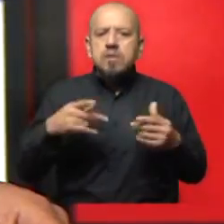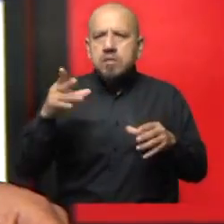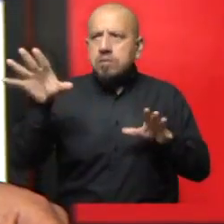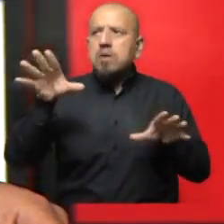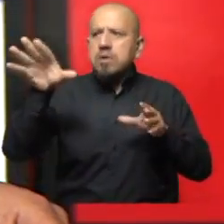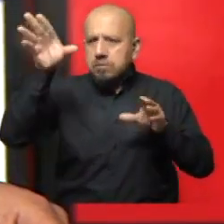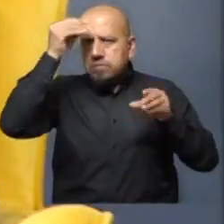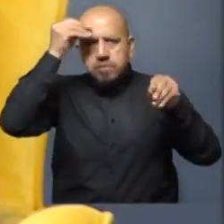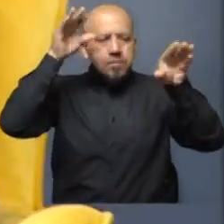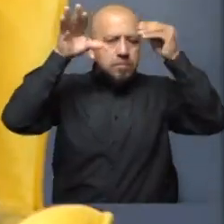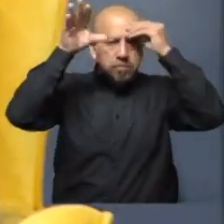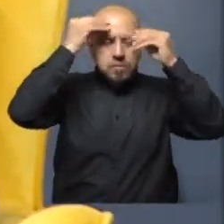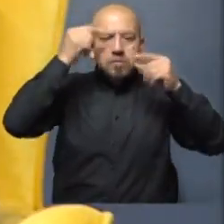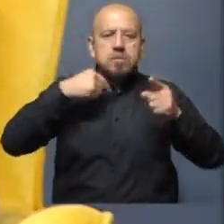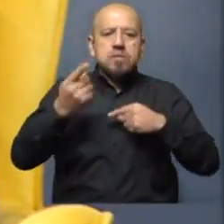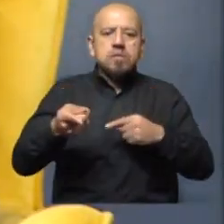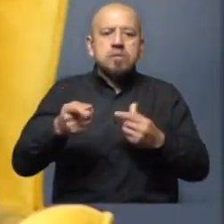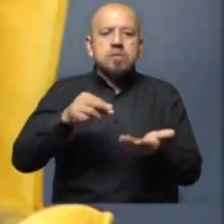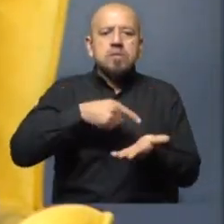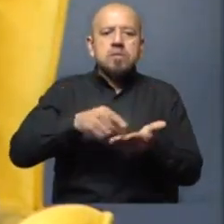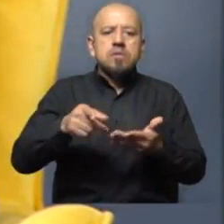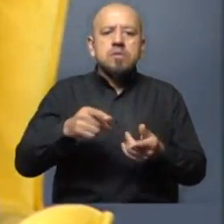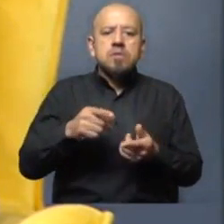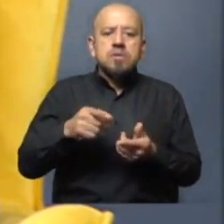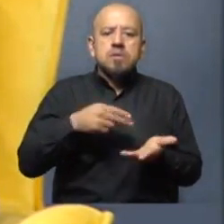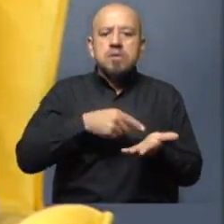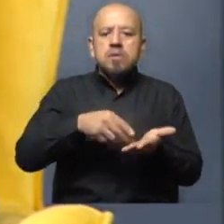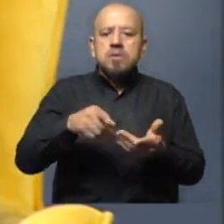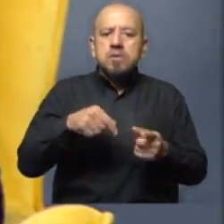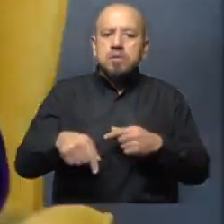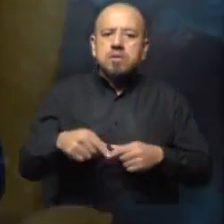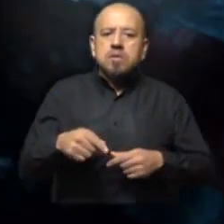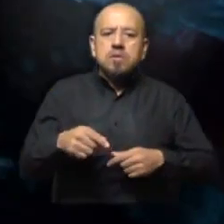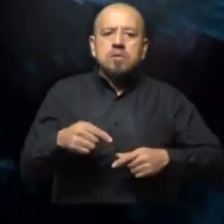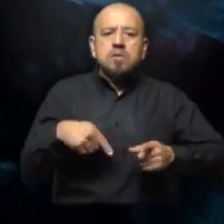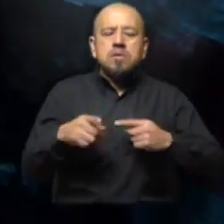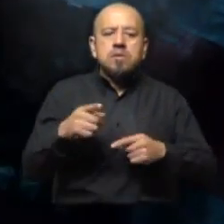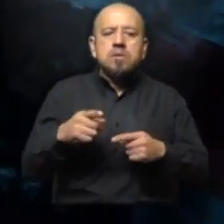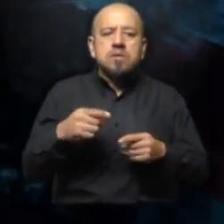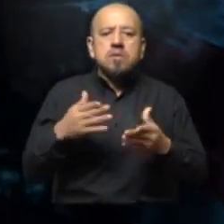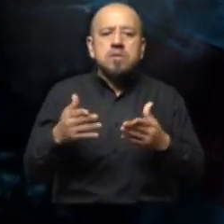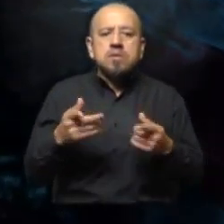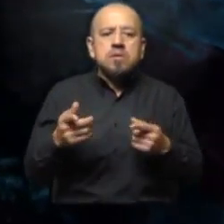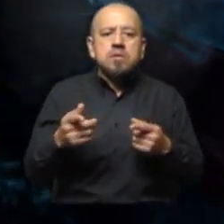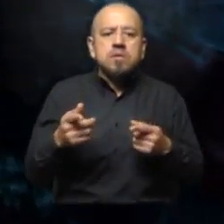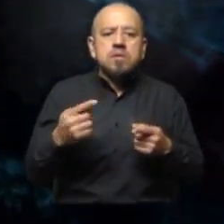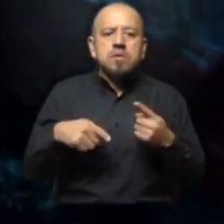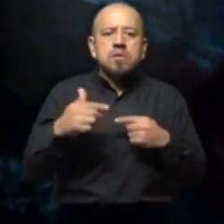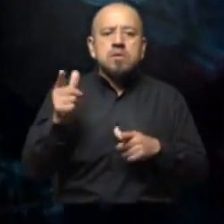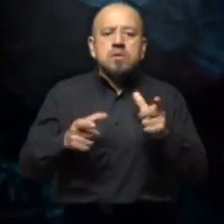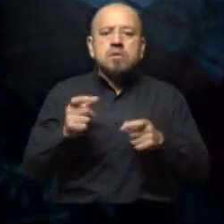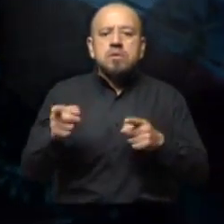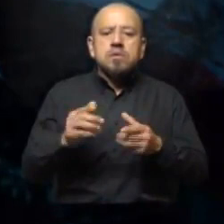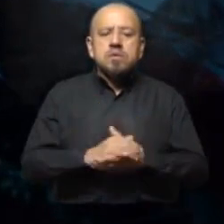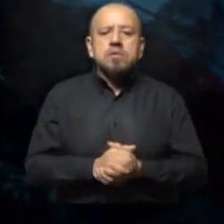lo obvio el otro día caminamos no sé cuántas cuadras juntos y estás justo el tiempo siendo afectado por las personas al